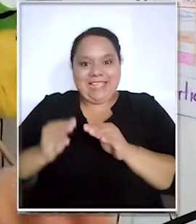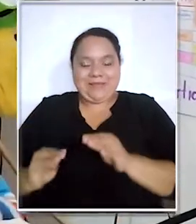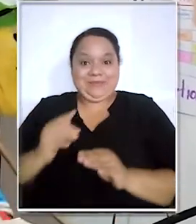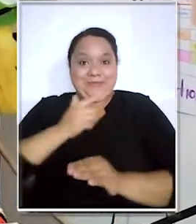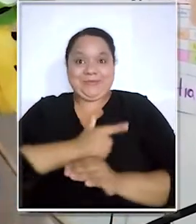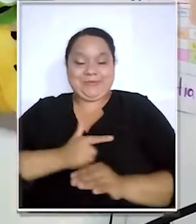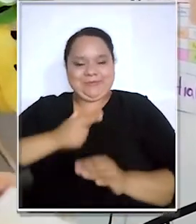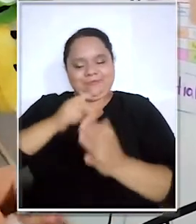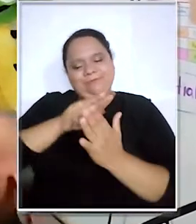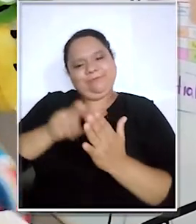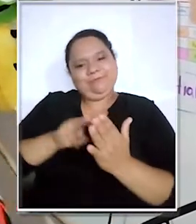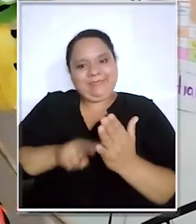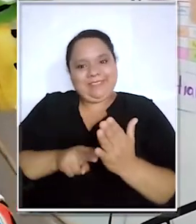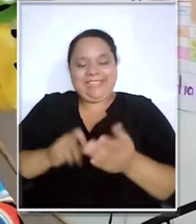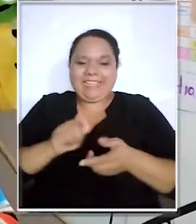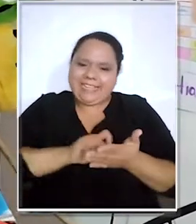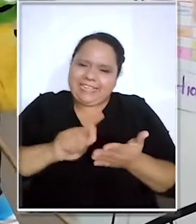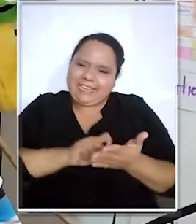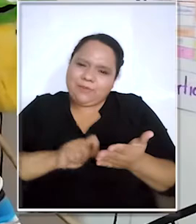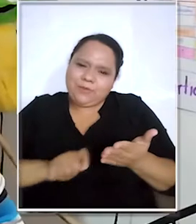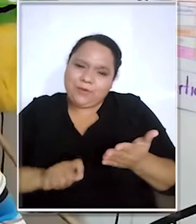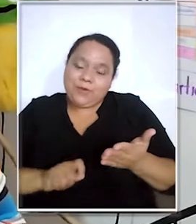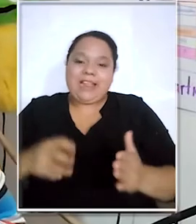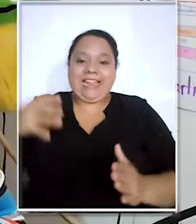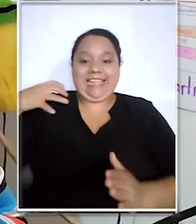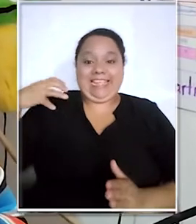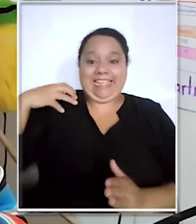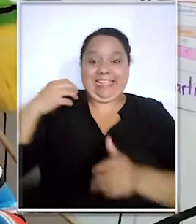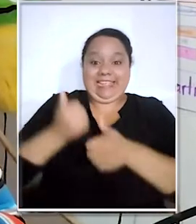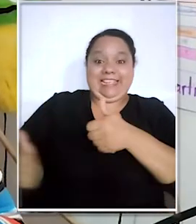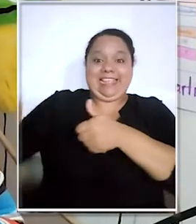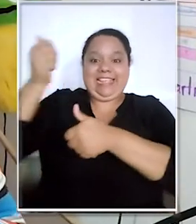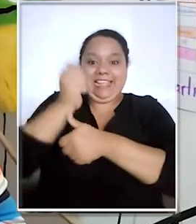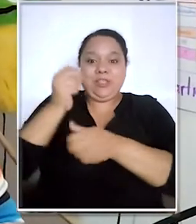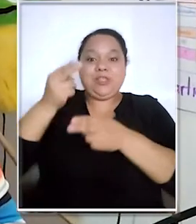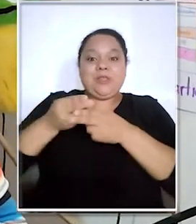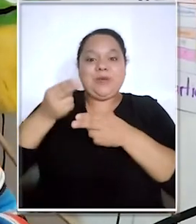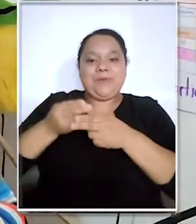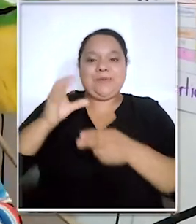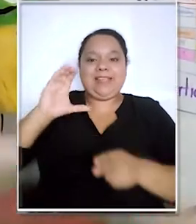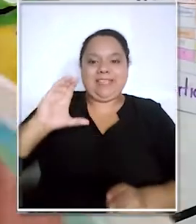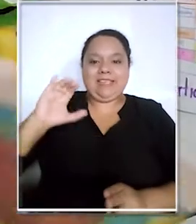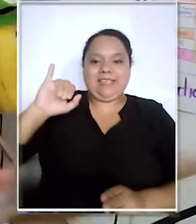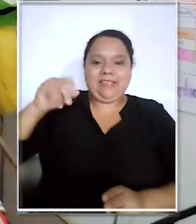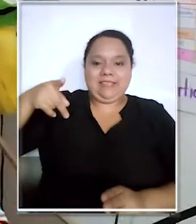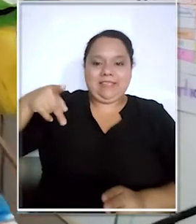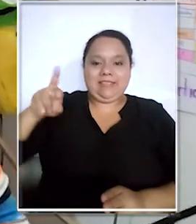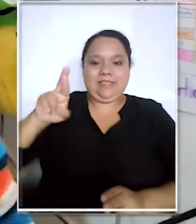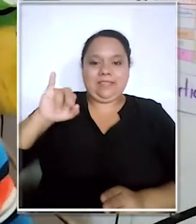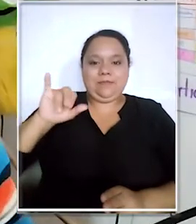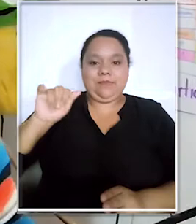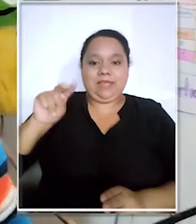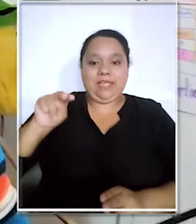gustaría leerles que lo escribió o lo dijo el cacique Cipriano Martínez. Y es una